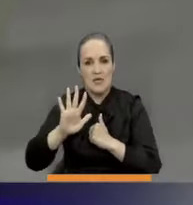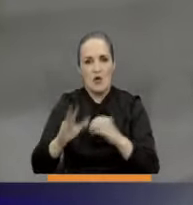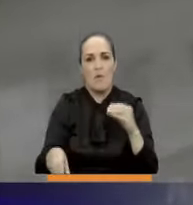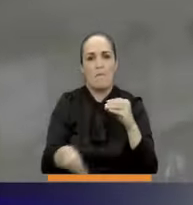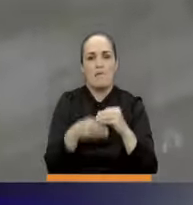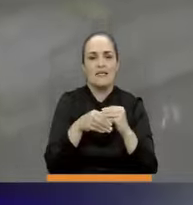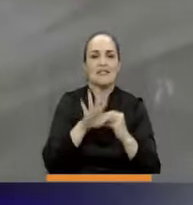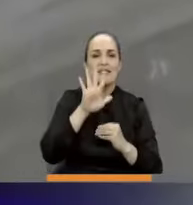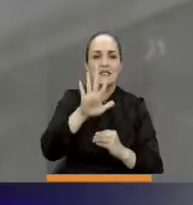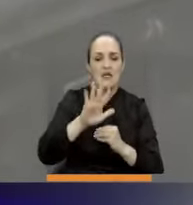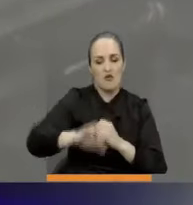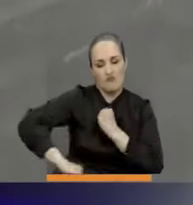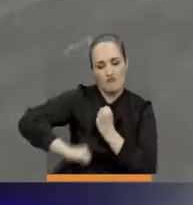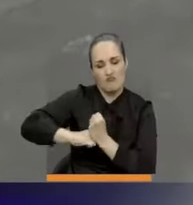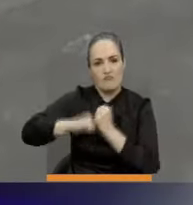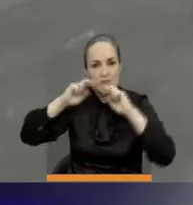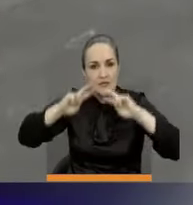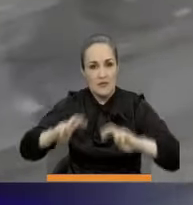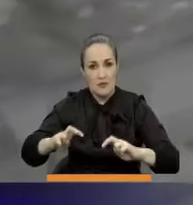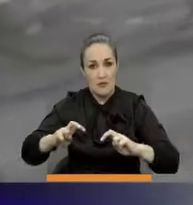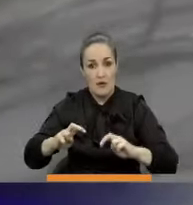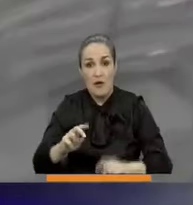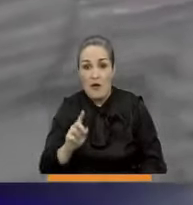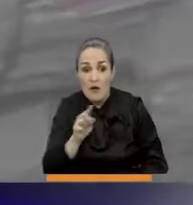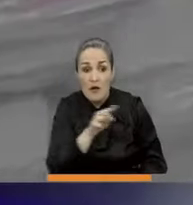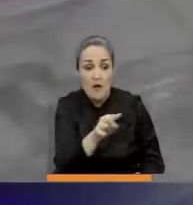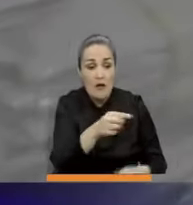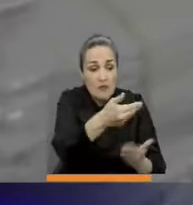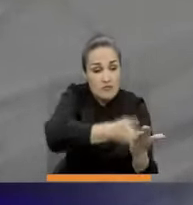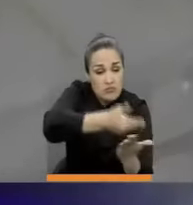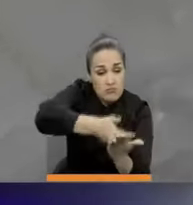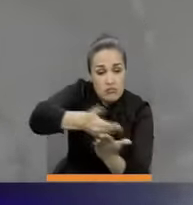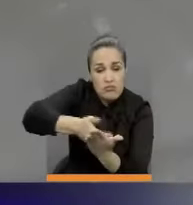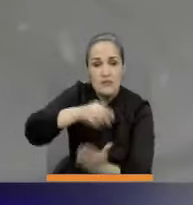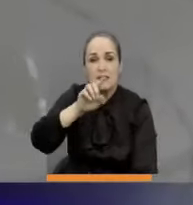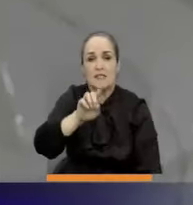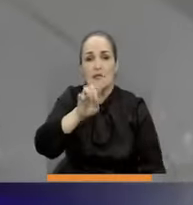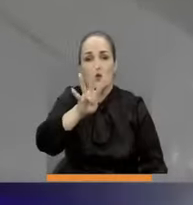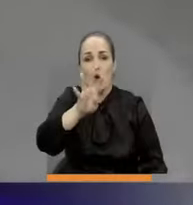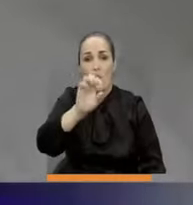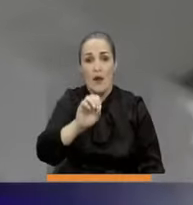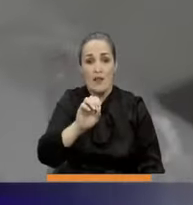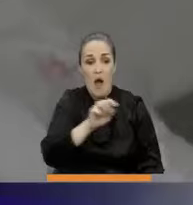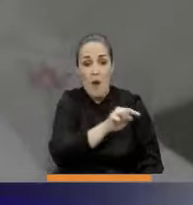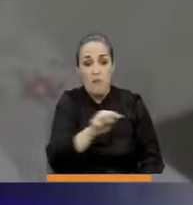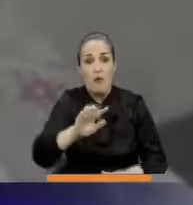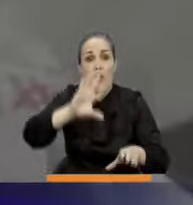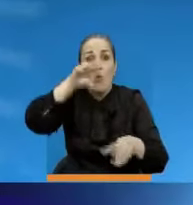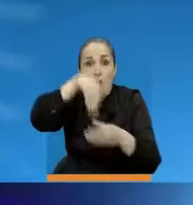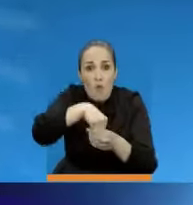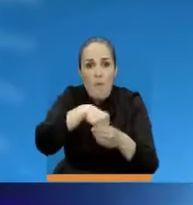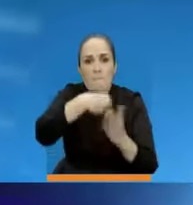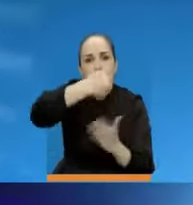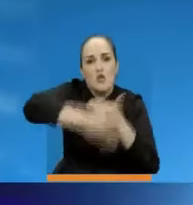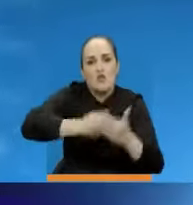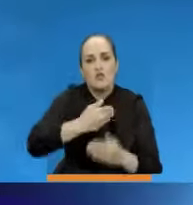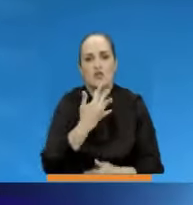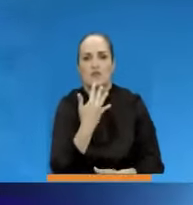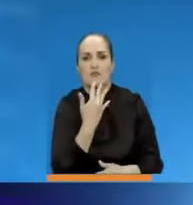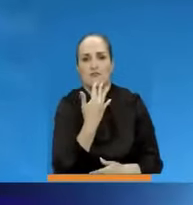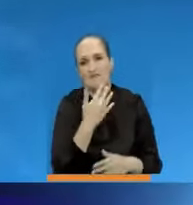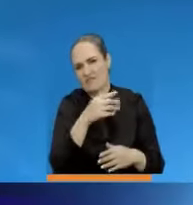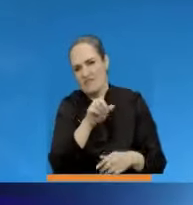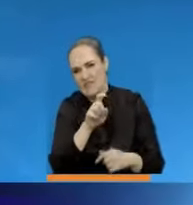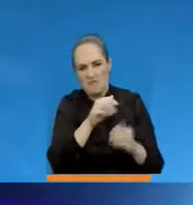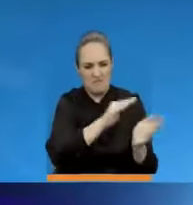El caso está conformado por más de 140 expedientes compuestos por 60 procesos que están en curso. Cabe resaltar